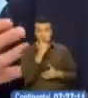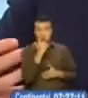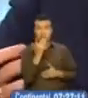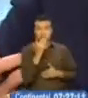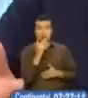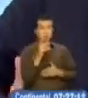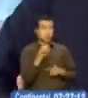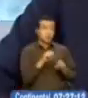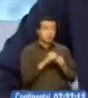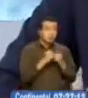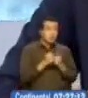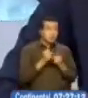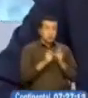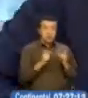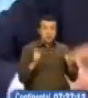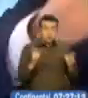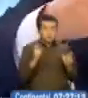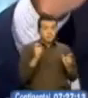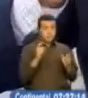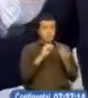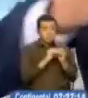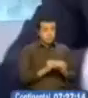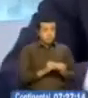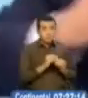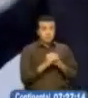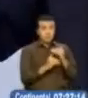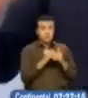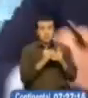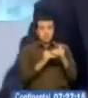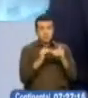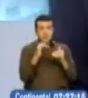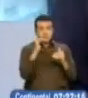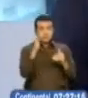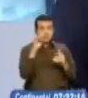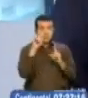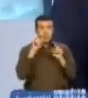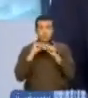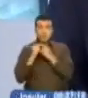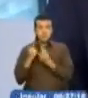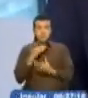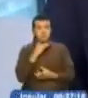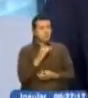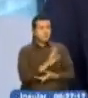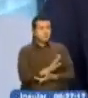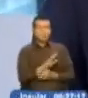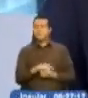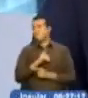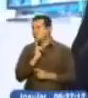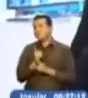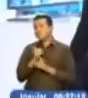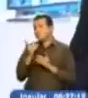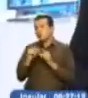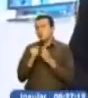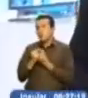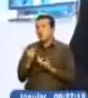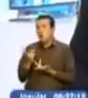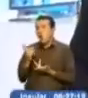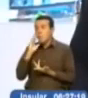de ciudadanía, que son signos de madurez, vayan increciendo, David. No, sin duda, por supuesto. O sea, es